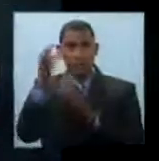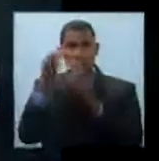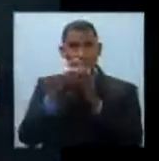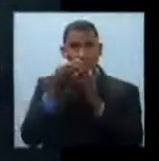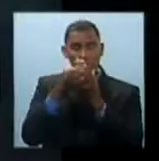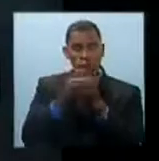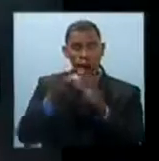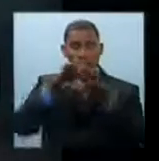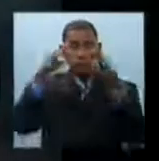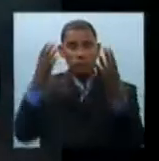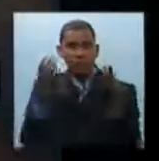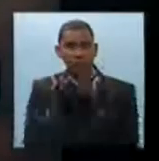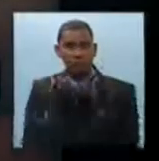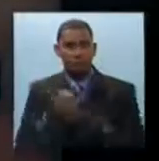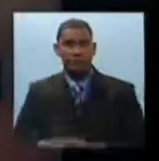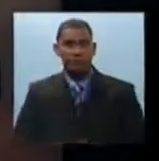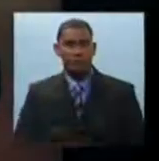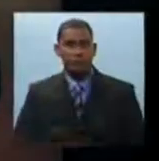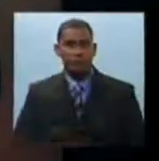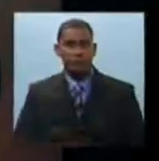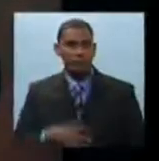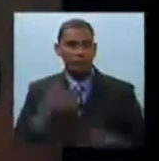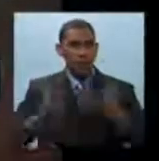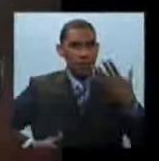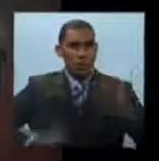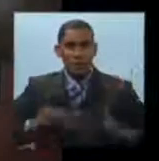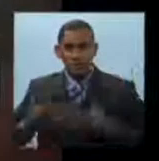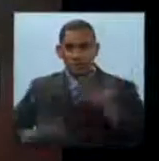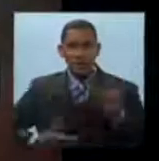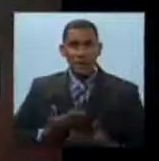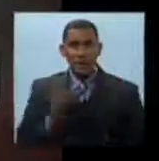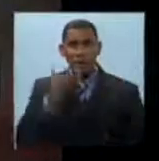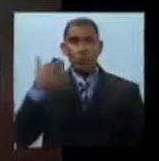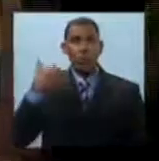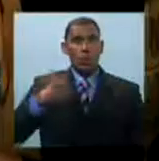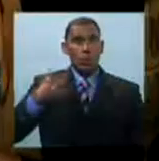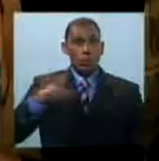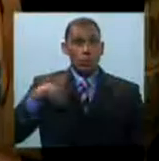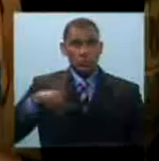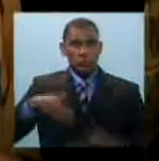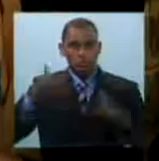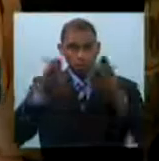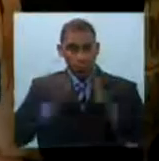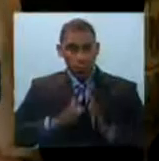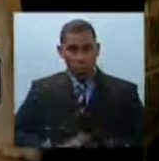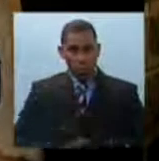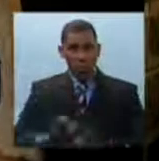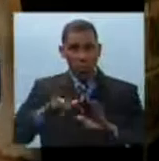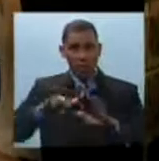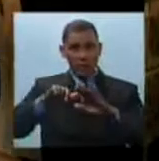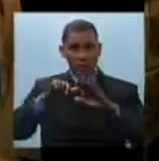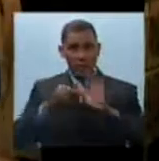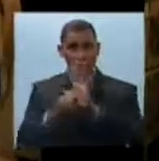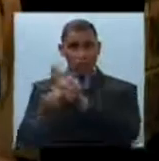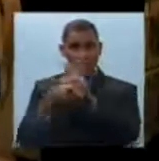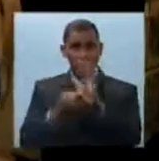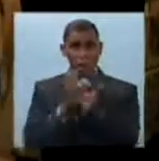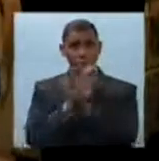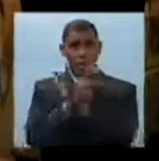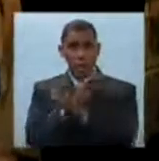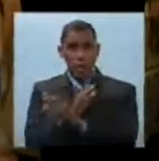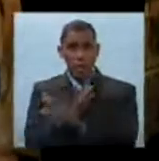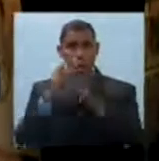mundial. No, contento, orgulloso, emocionado de haber nacido en esta tierra que me dio la oportunidad de ser un pelotero